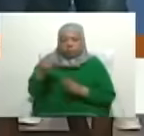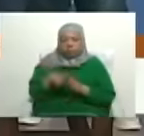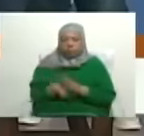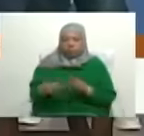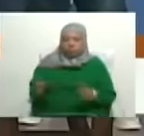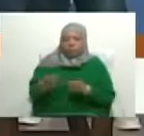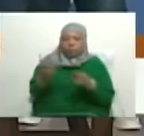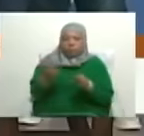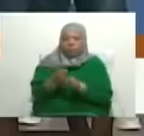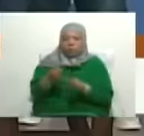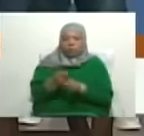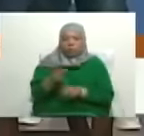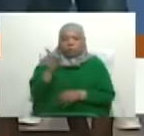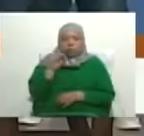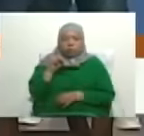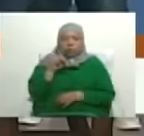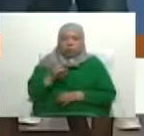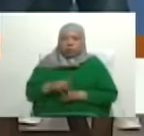propagandístico para mentir.